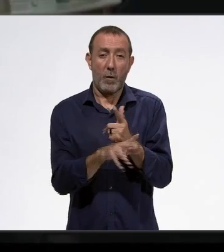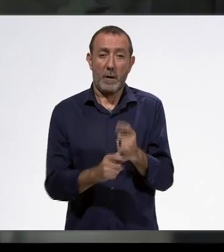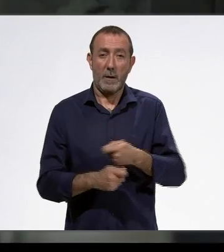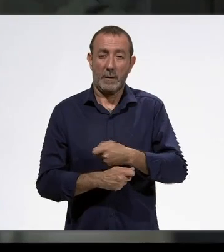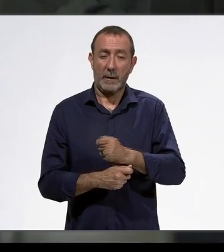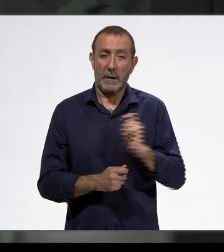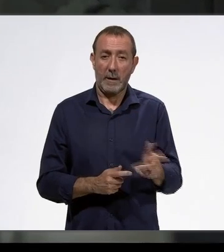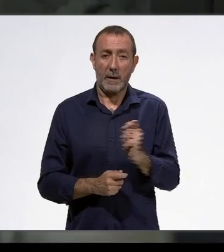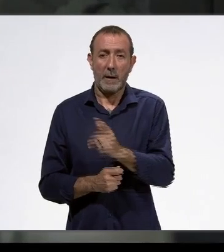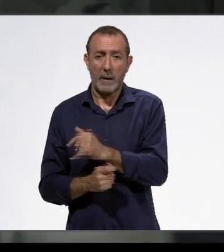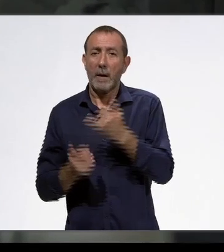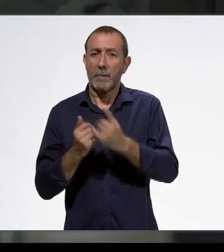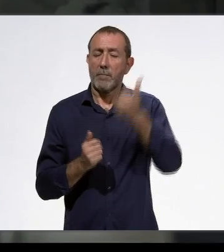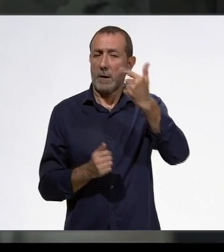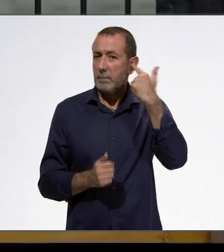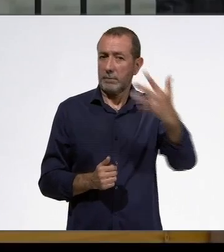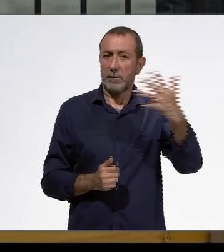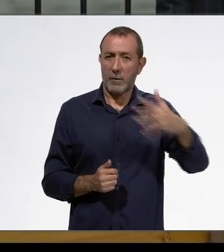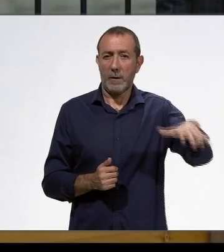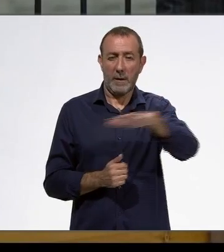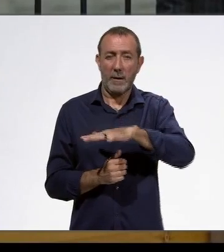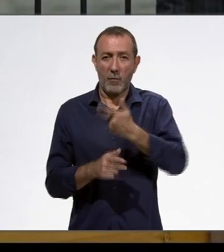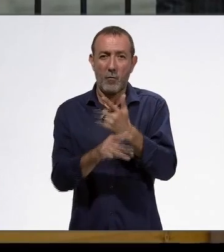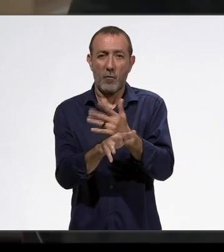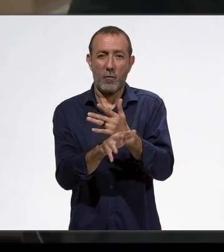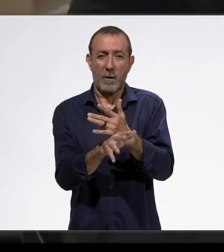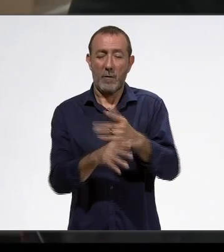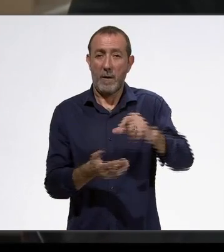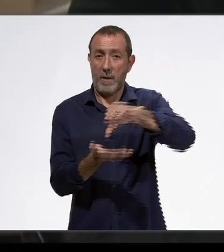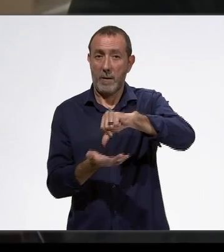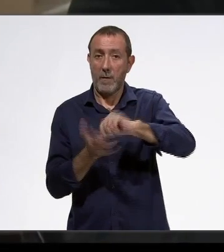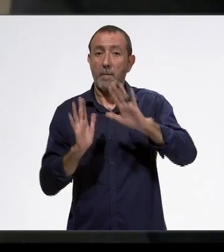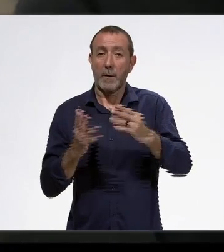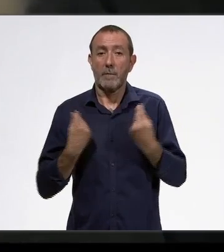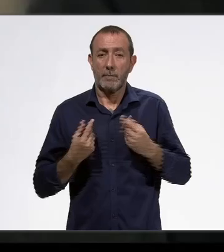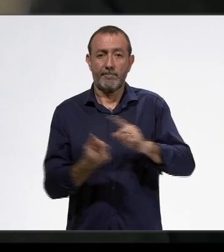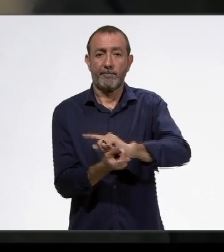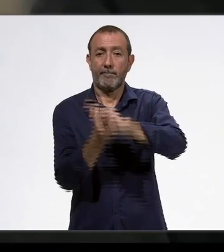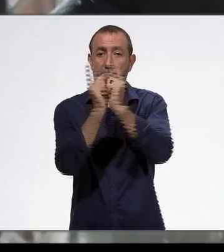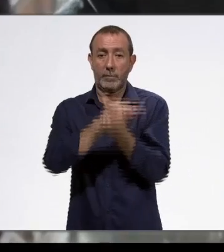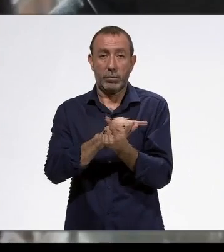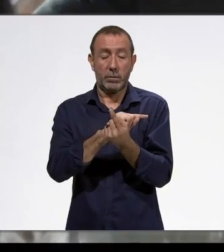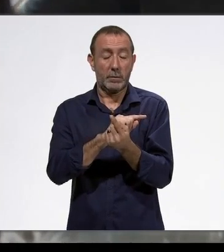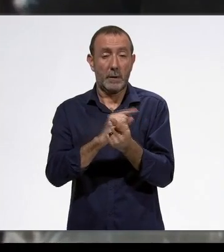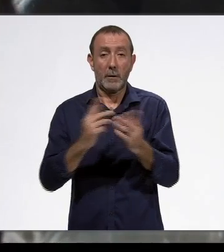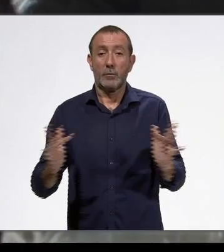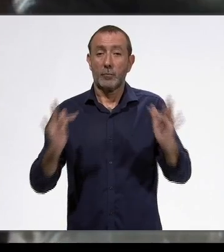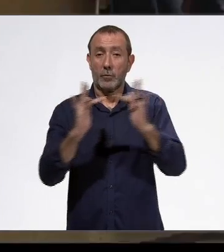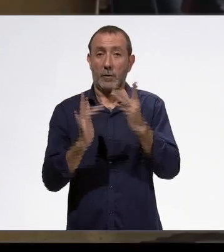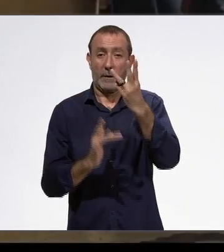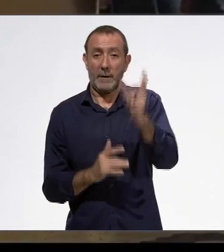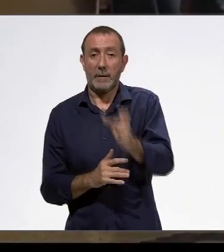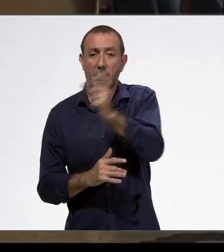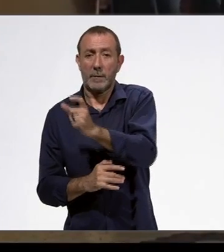poco a poco ir haciéndose más popular en el Bridge un popular juego de la ciudad pero su vida cambiará cuando en su camino se crucen tres personas